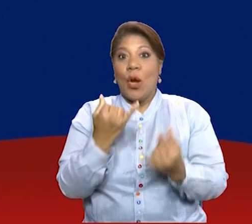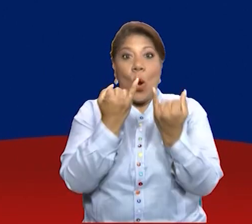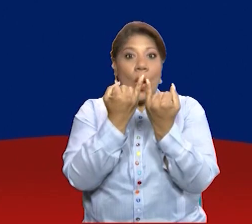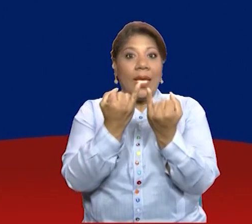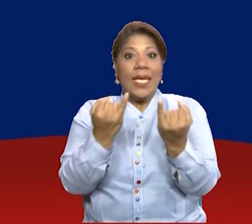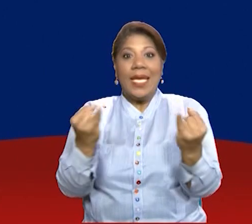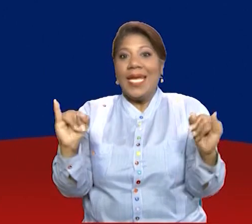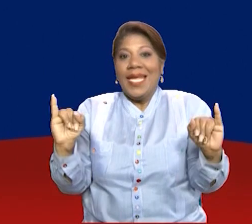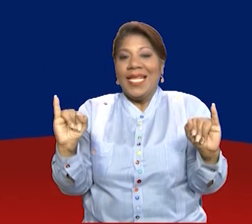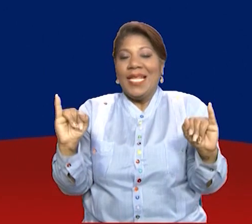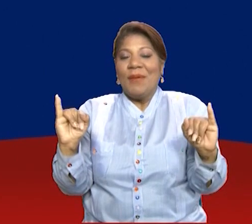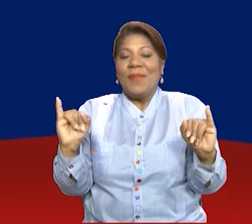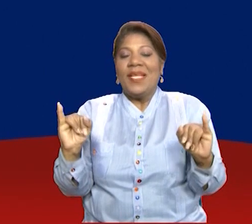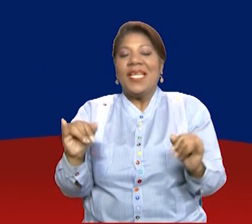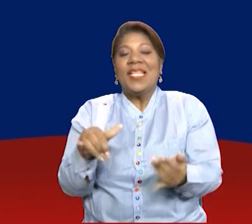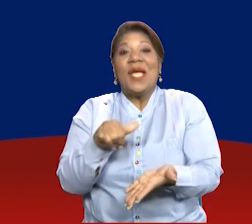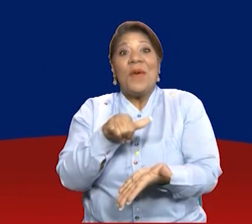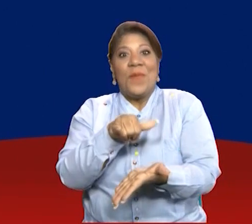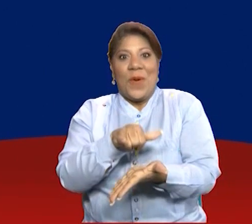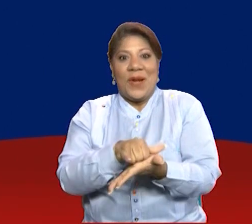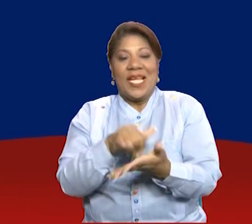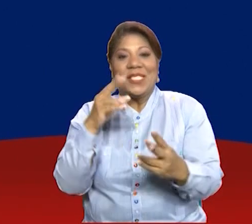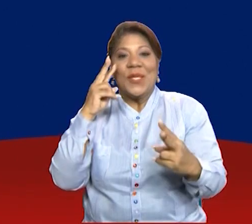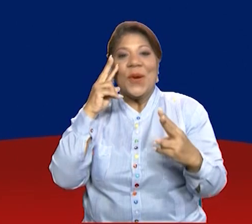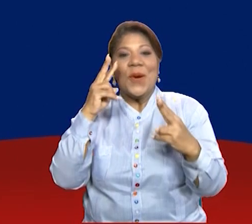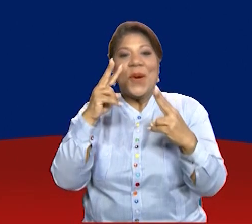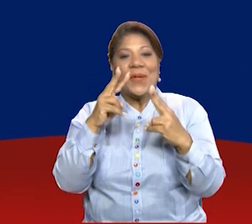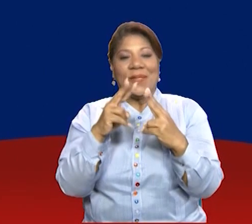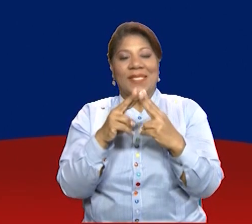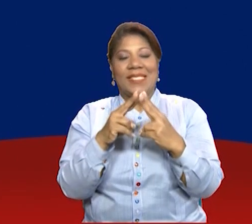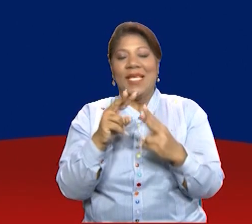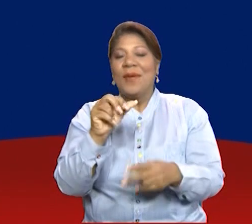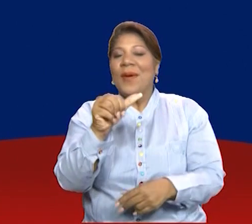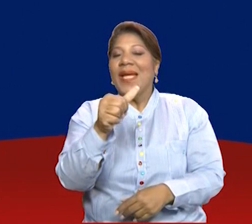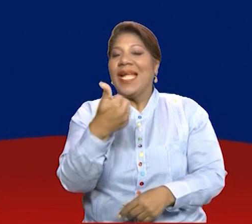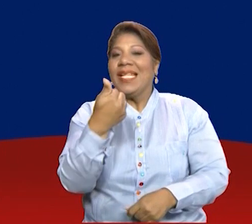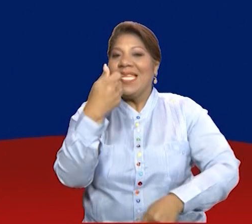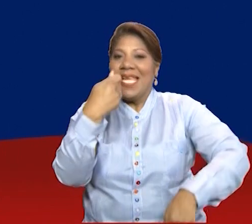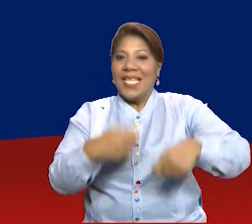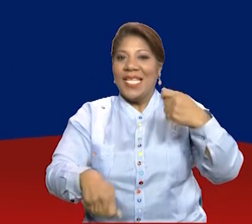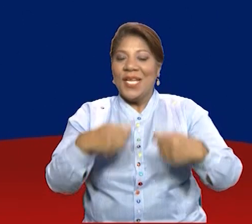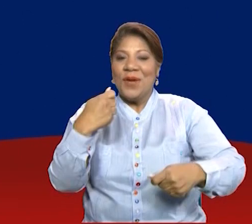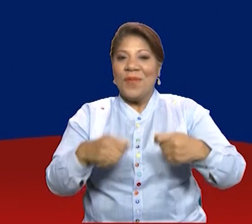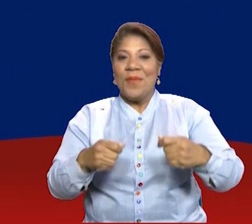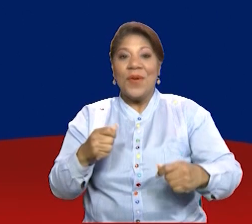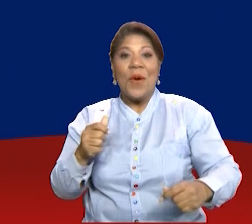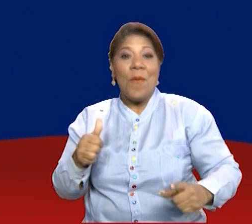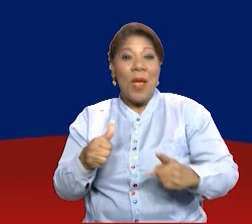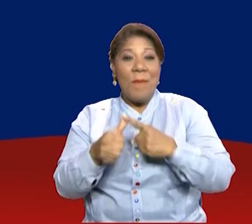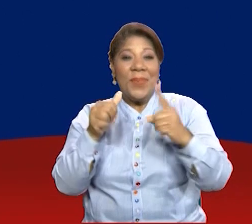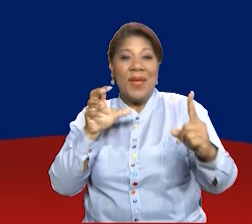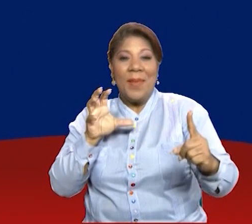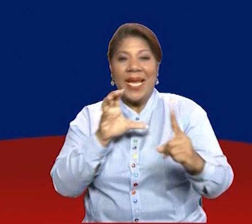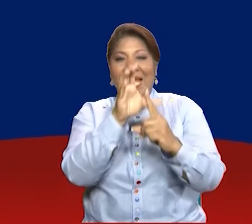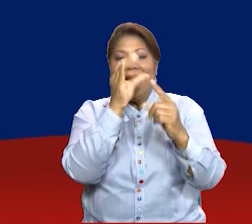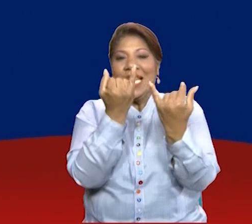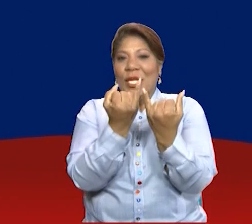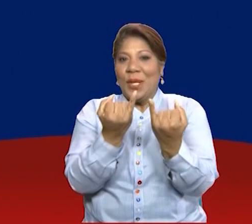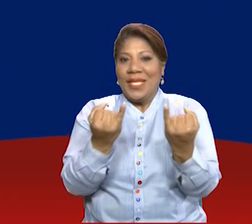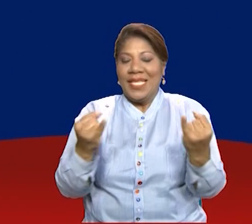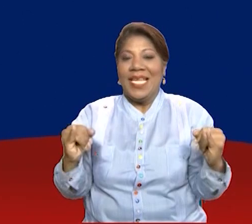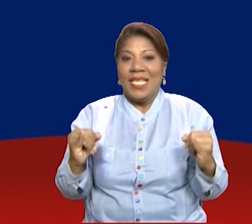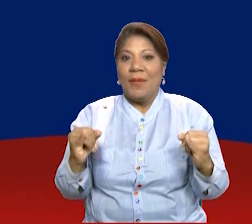Este suceso es conocido como el grito de independencia de la Villa de los Santos e iniciaría